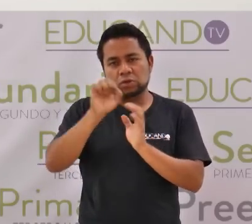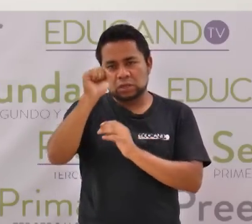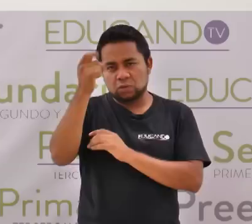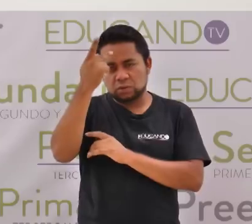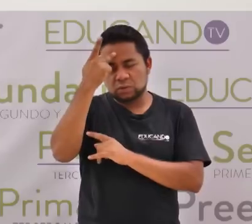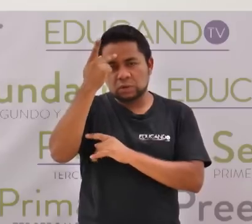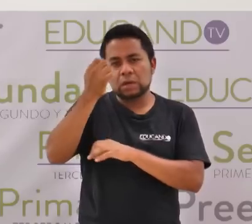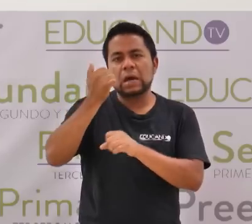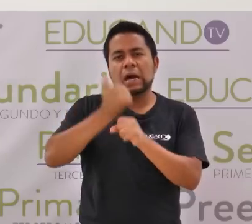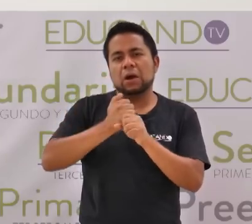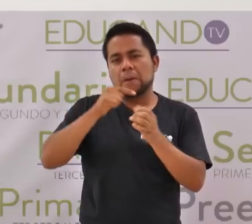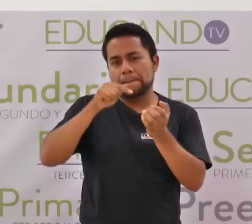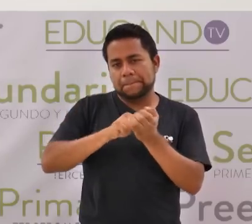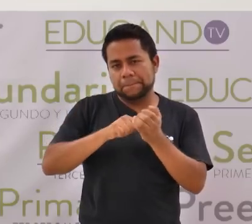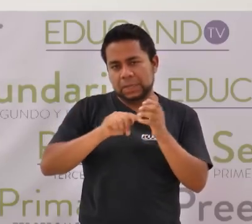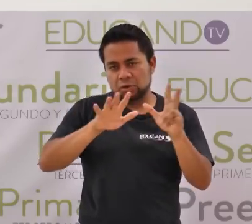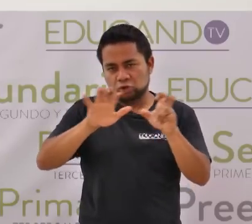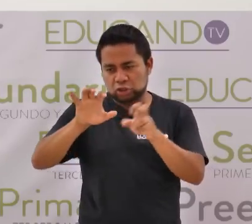Potosina en